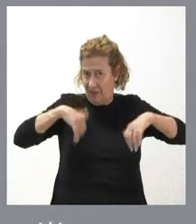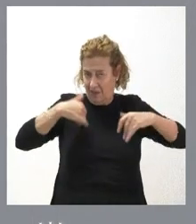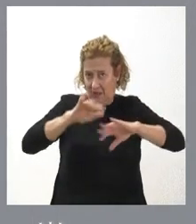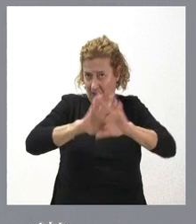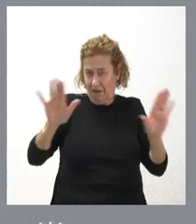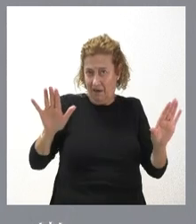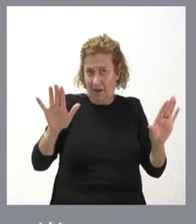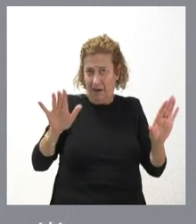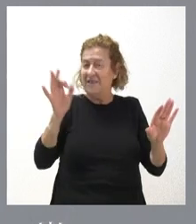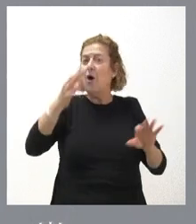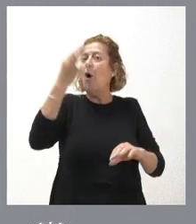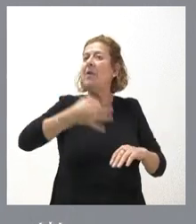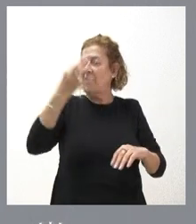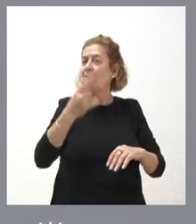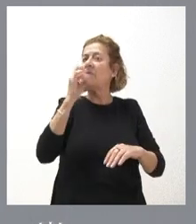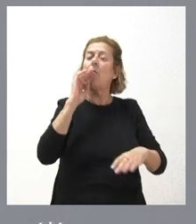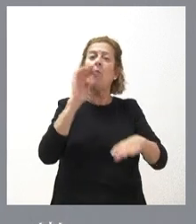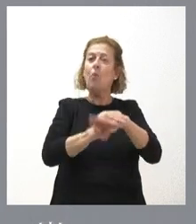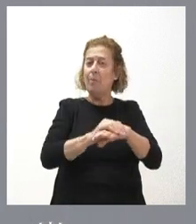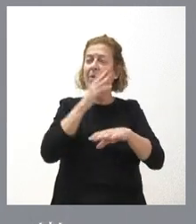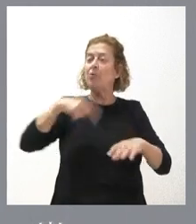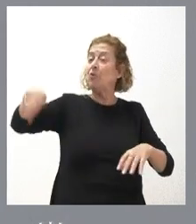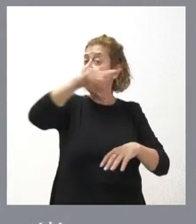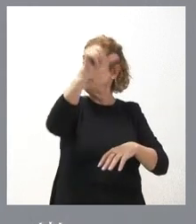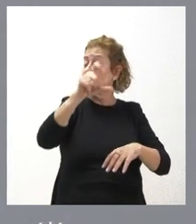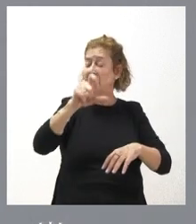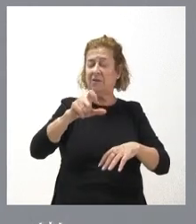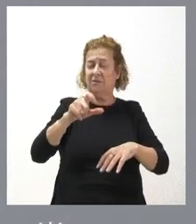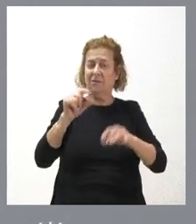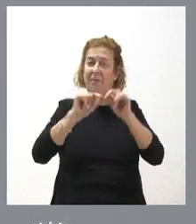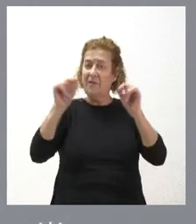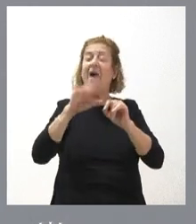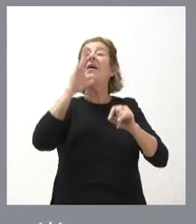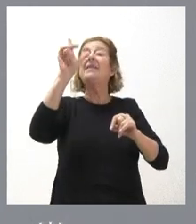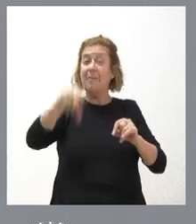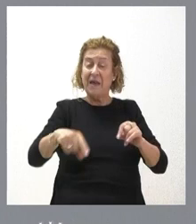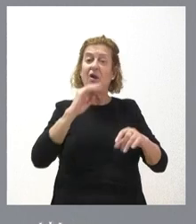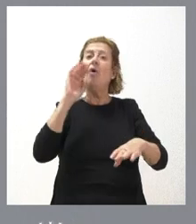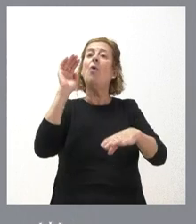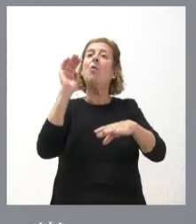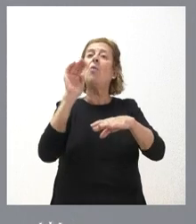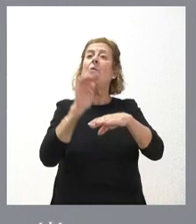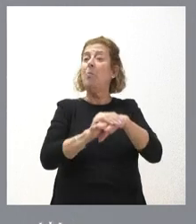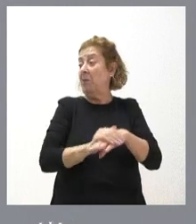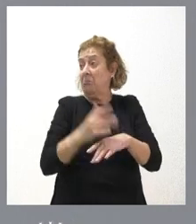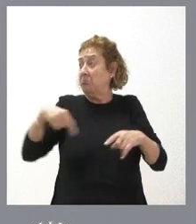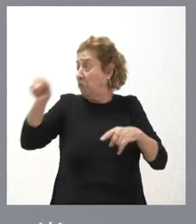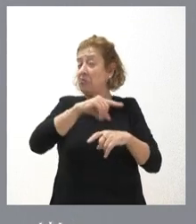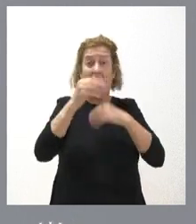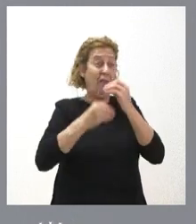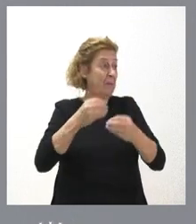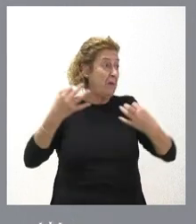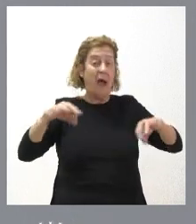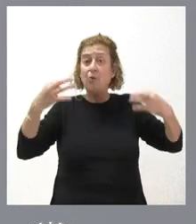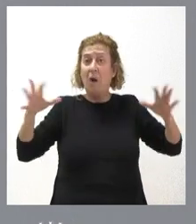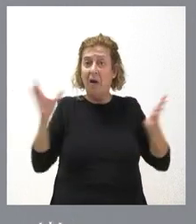Es necesario dar cumplimiento por parte de los esta medida que por otra parte lo venían cumpliendo con muchísima naturalidad no solamente